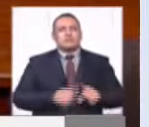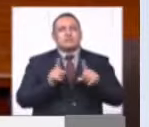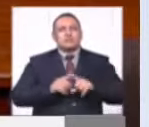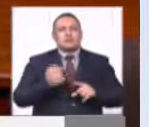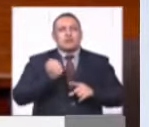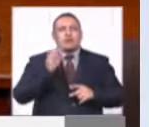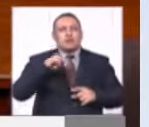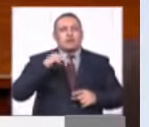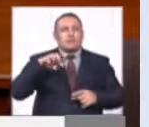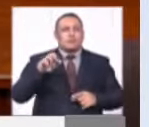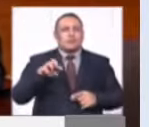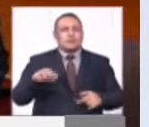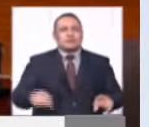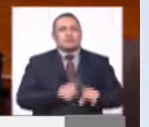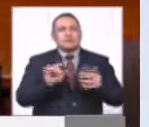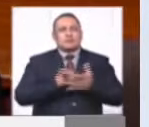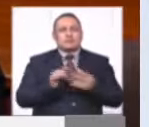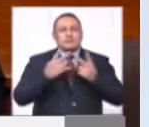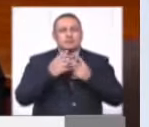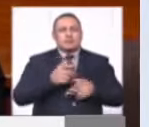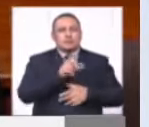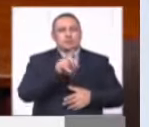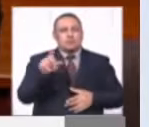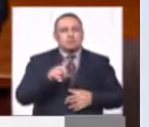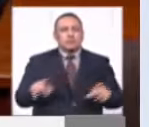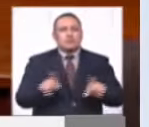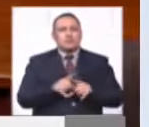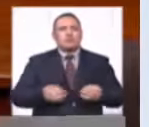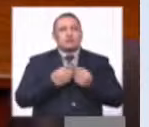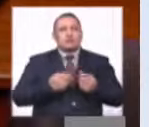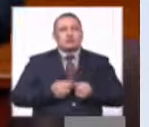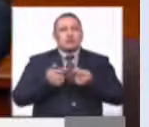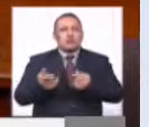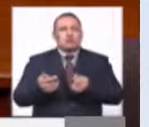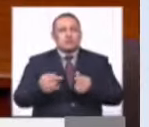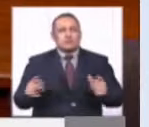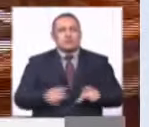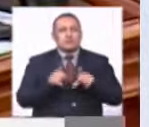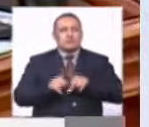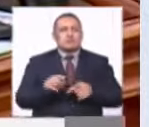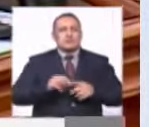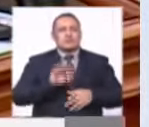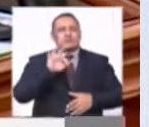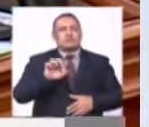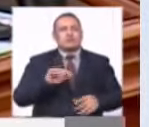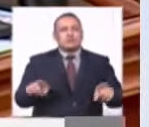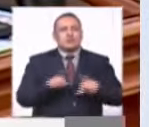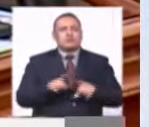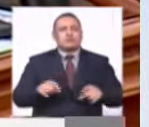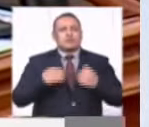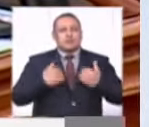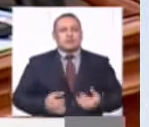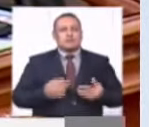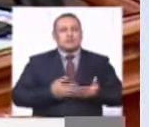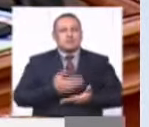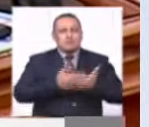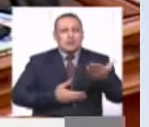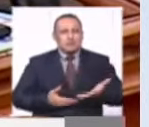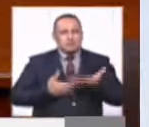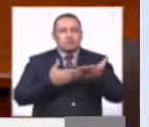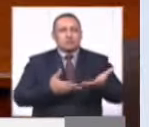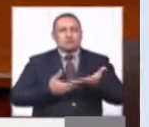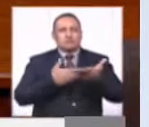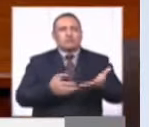UNT produce repelentes para zancudos porque no le compra el costo unitario de 3 soles. Ya me he cansado de enviarle muestras